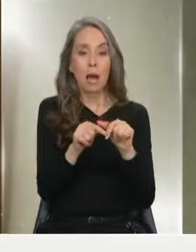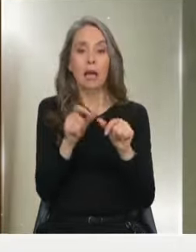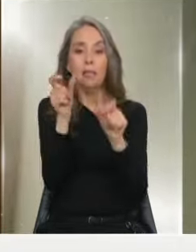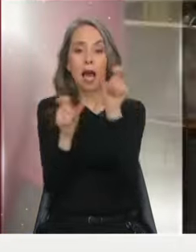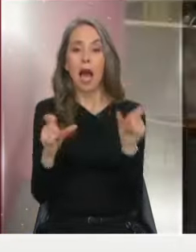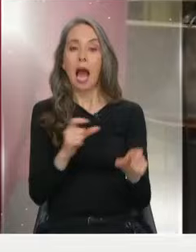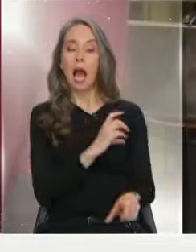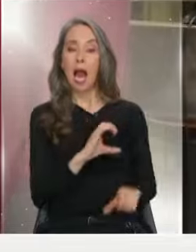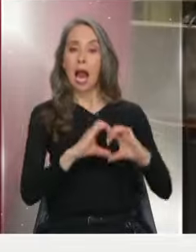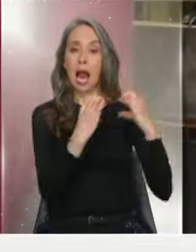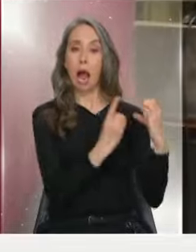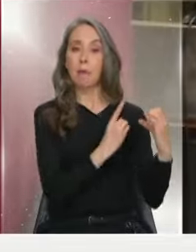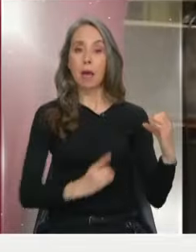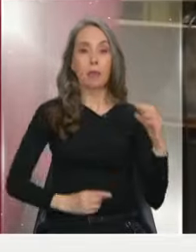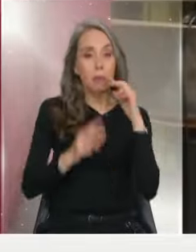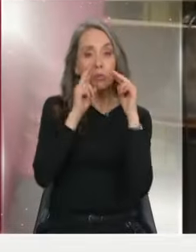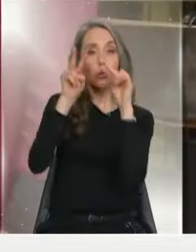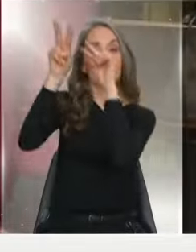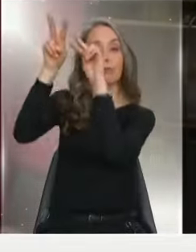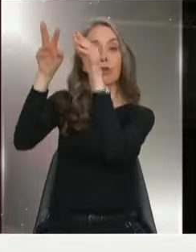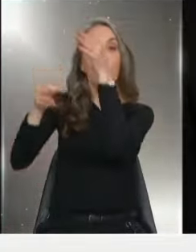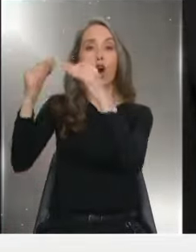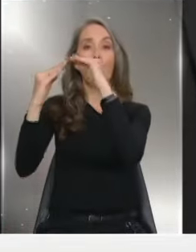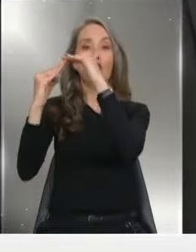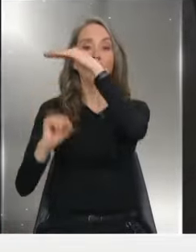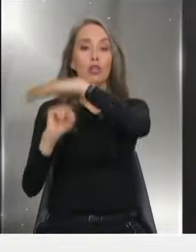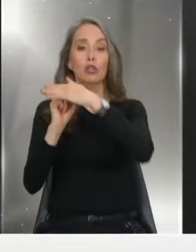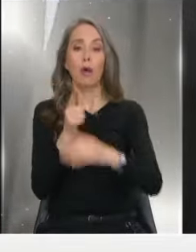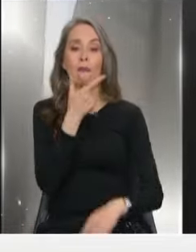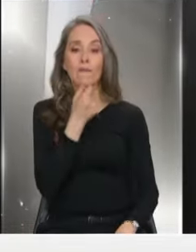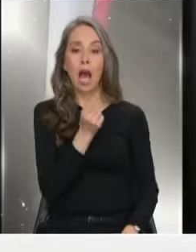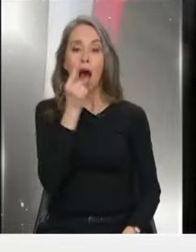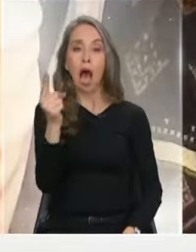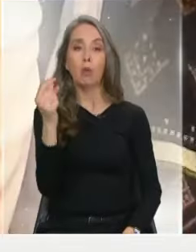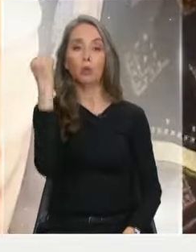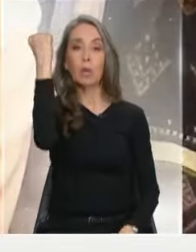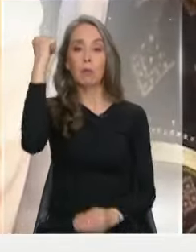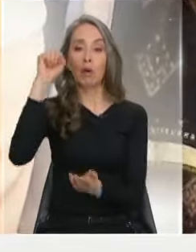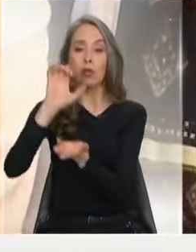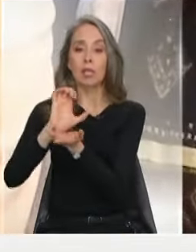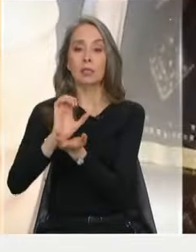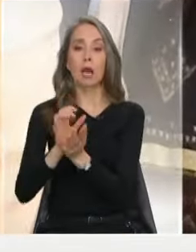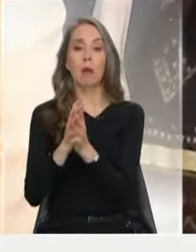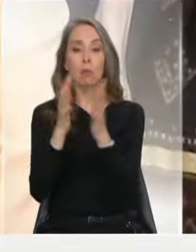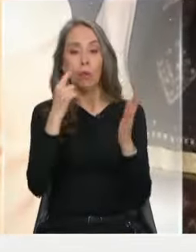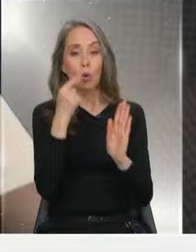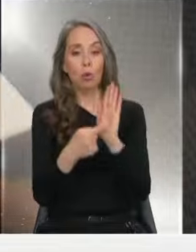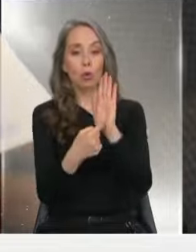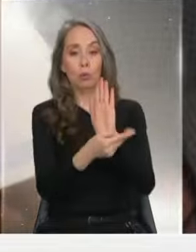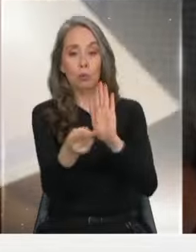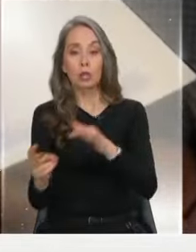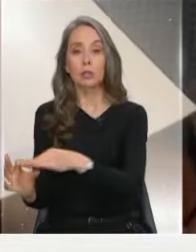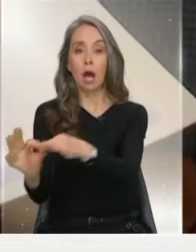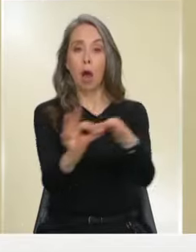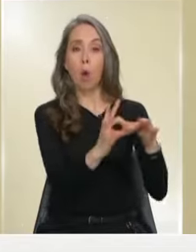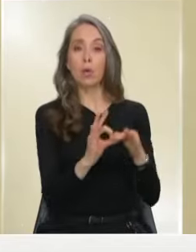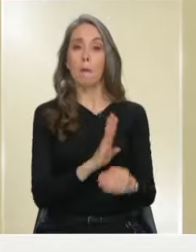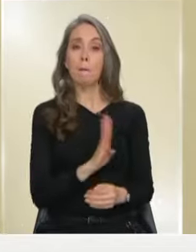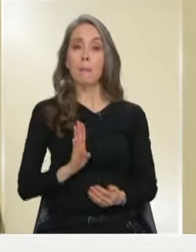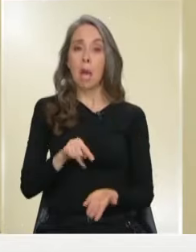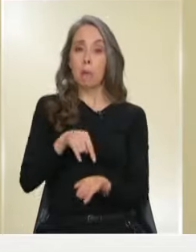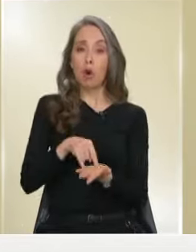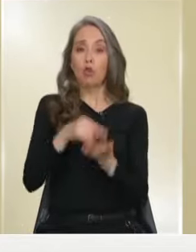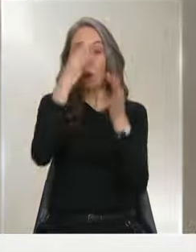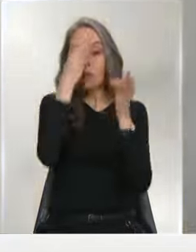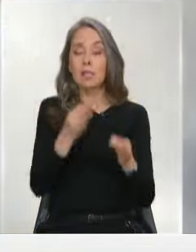Diputados están puestas en la Corte Suprema. No es fácil estar acusando a un poder del Estado. Es un tremendo signo de unidad. El Congreso deberá definir